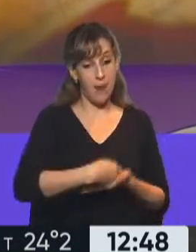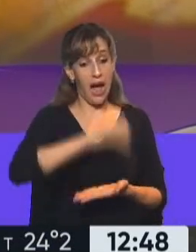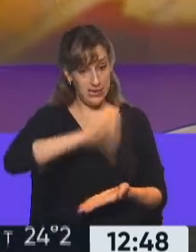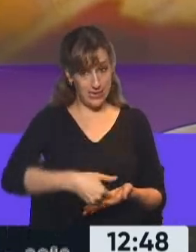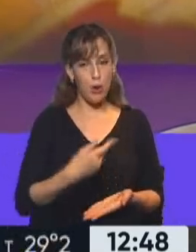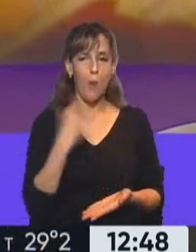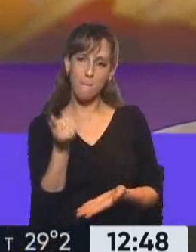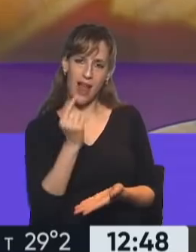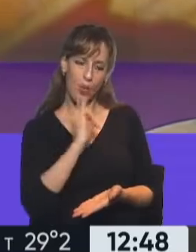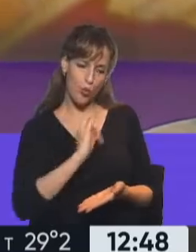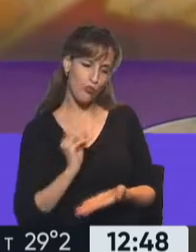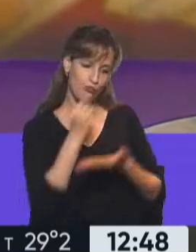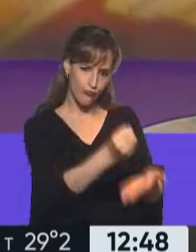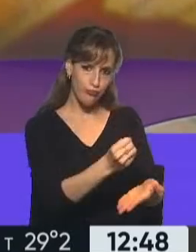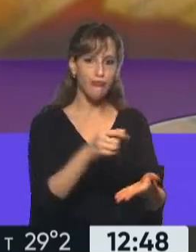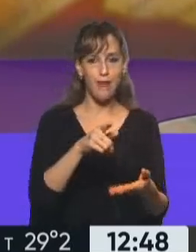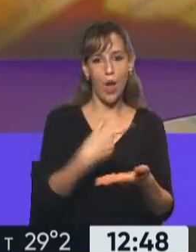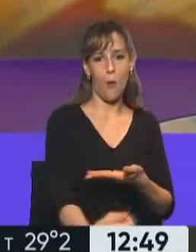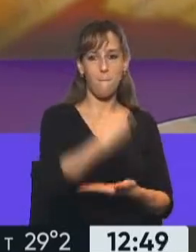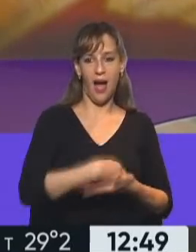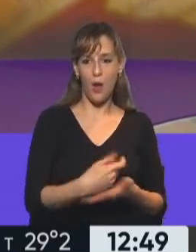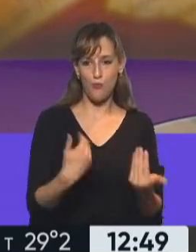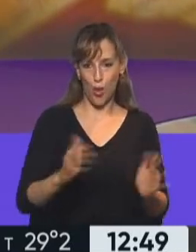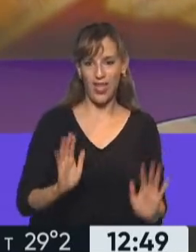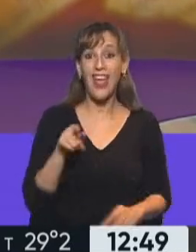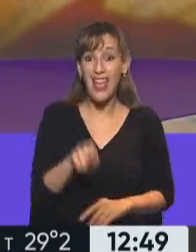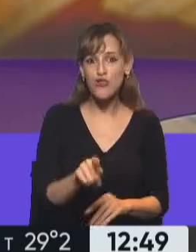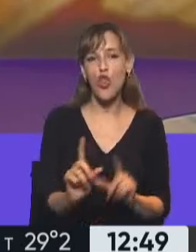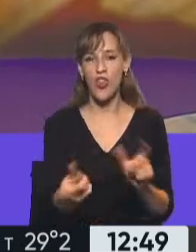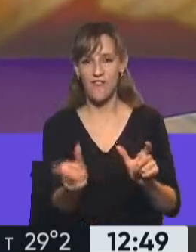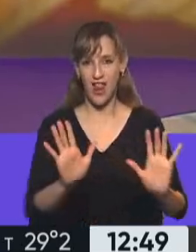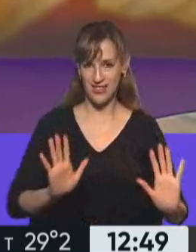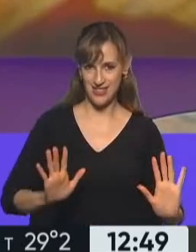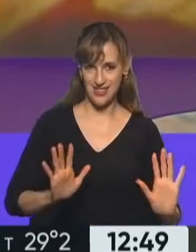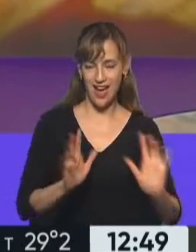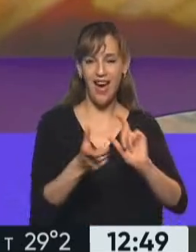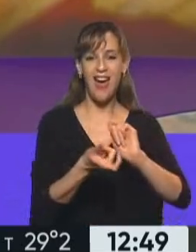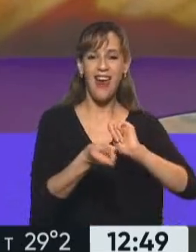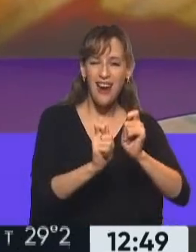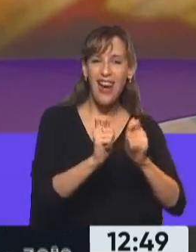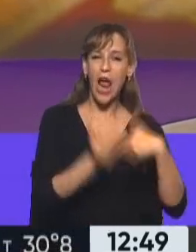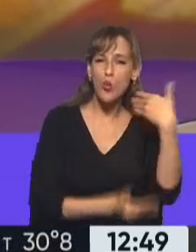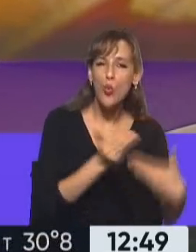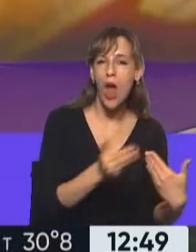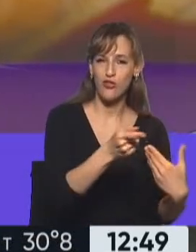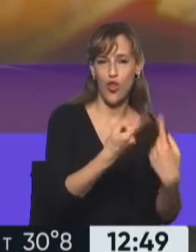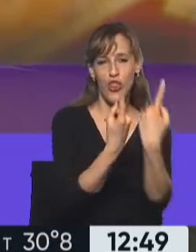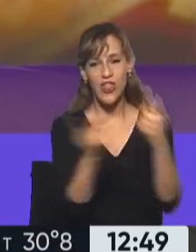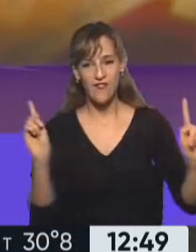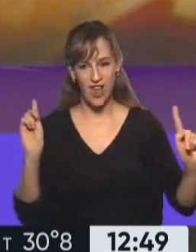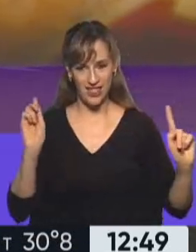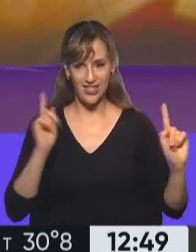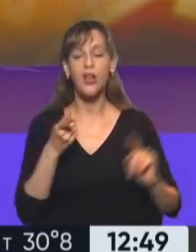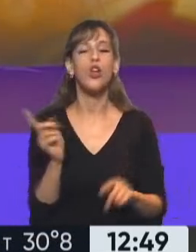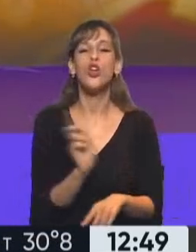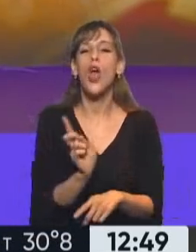para que lo hagas. Esa es la diferencia entre una reestructuración, en donde podrían decirnos, no hay vencimientos durante un tiempo, eso no